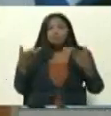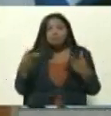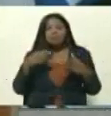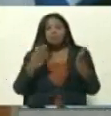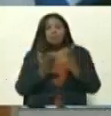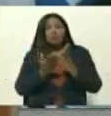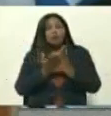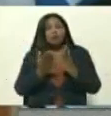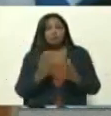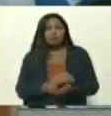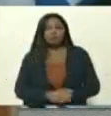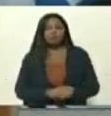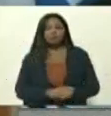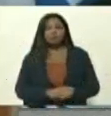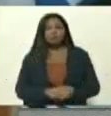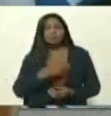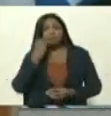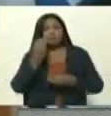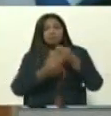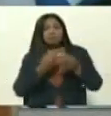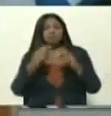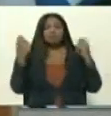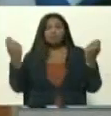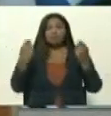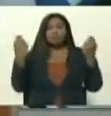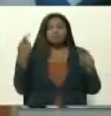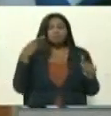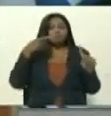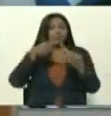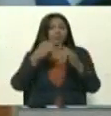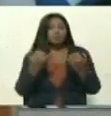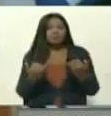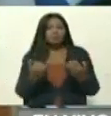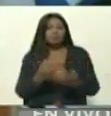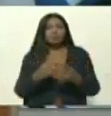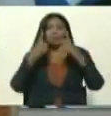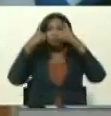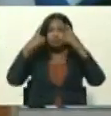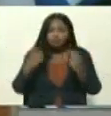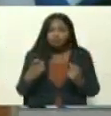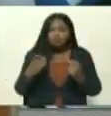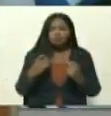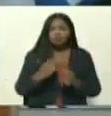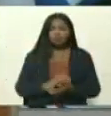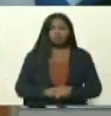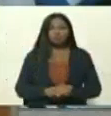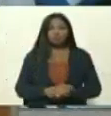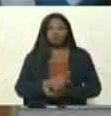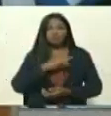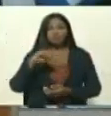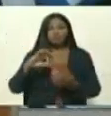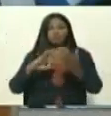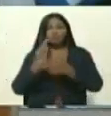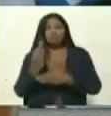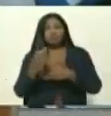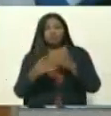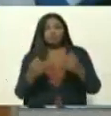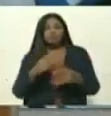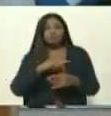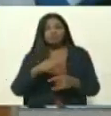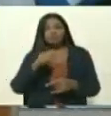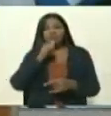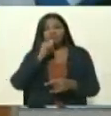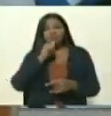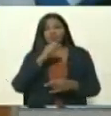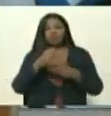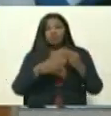escuela hacerse, promoverse en pro de la profesionalización de nuestros funcionarios y de quienes,